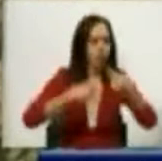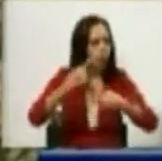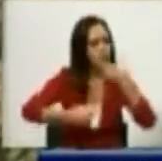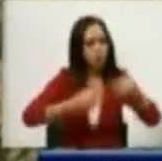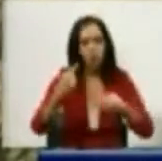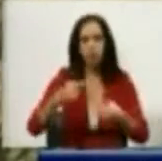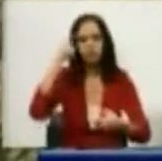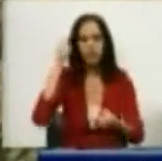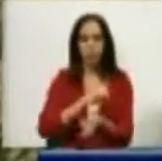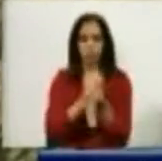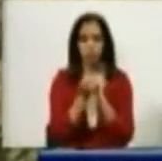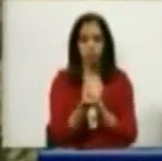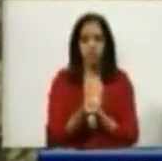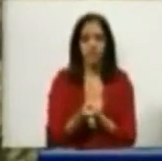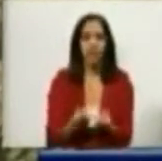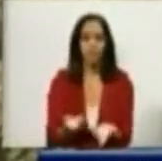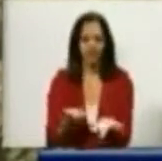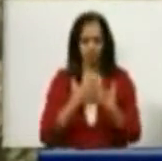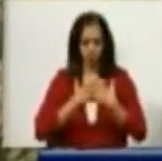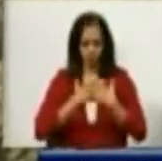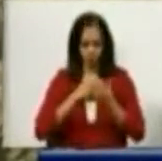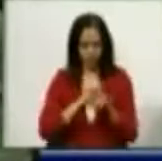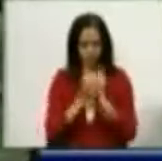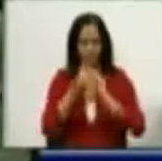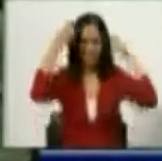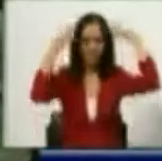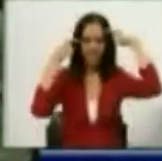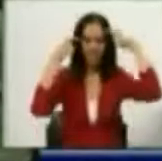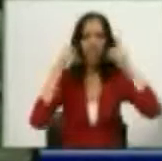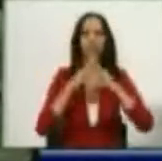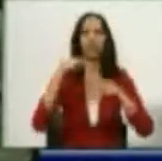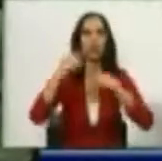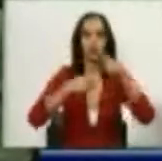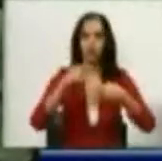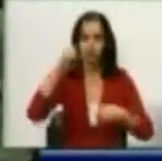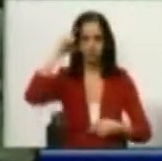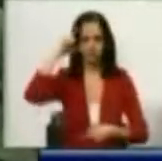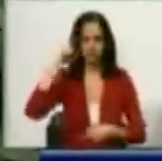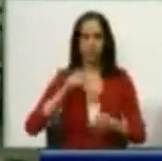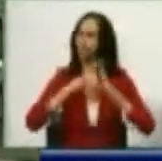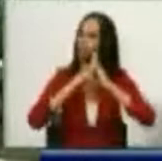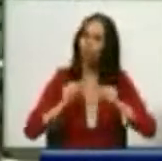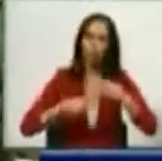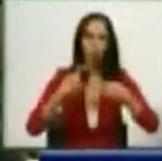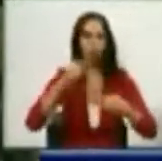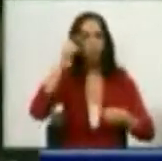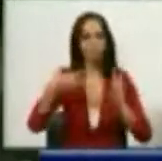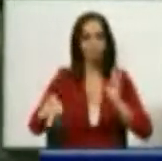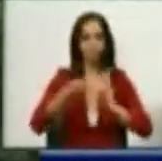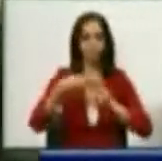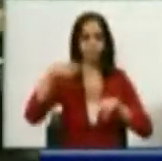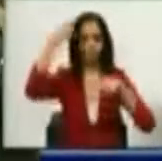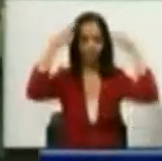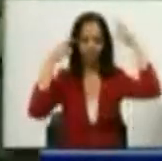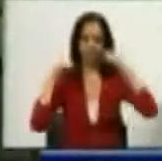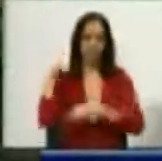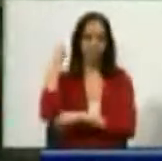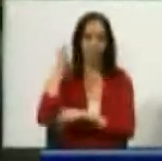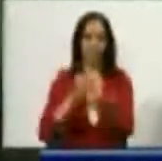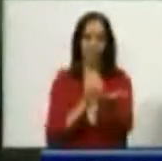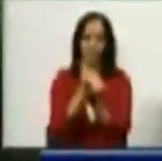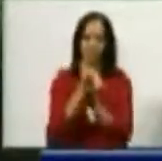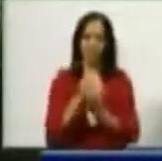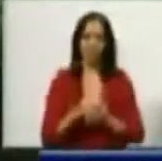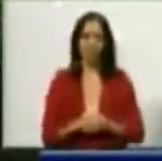convertirnos nosotros en Hugo Chávez todos los días todos los días numeral chavismo eh